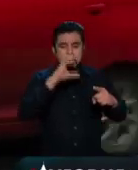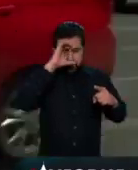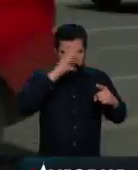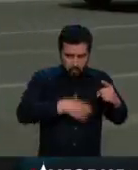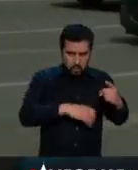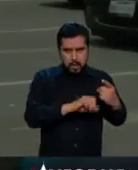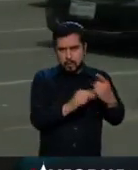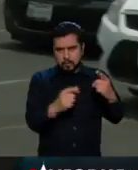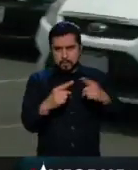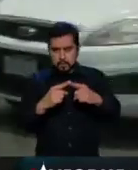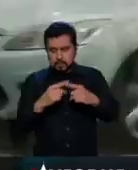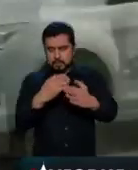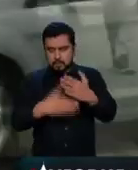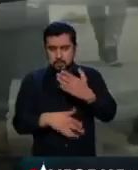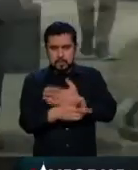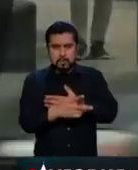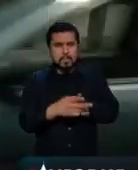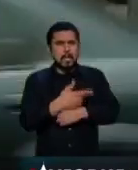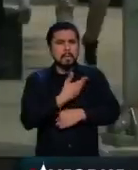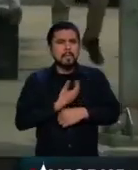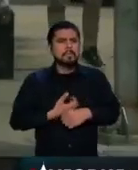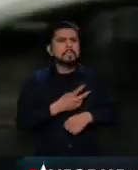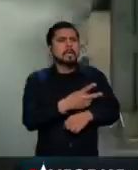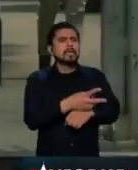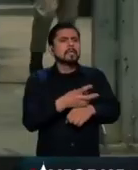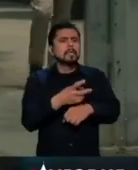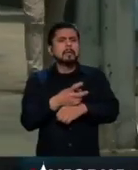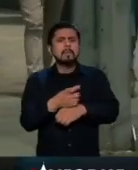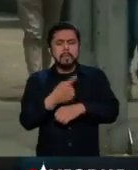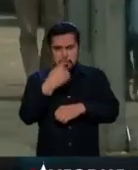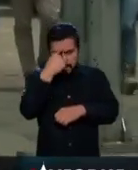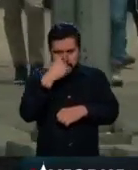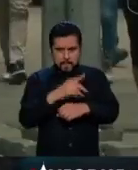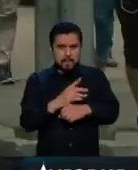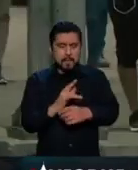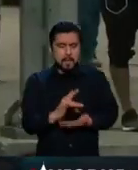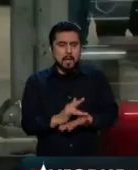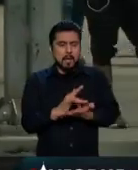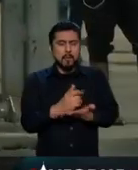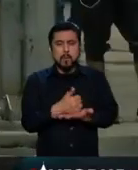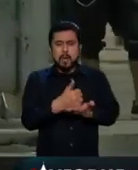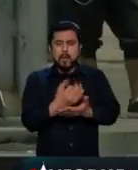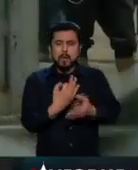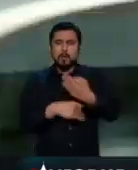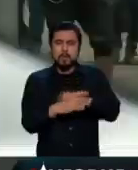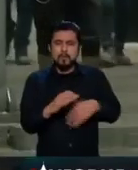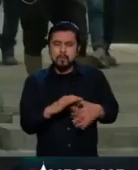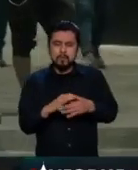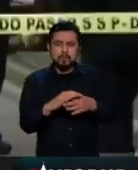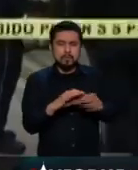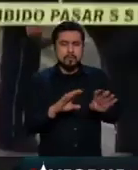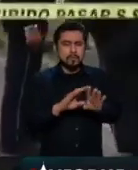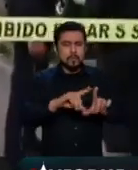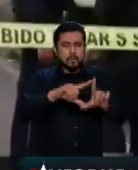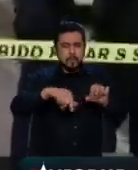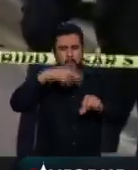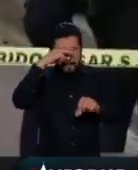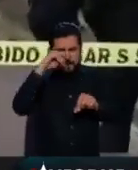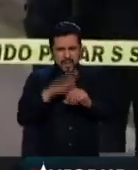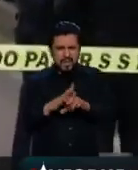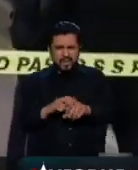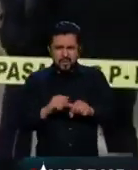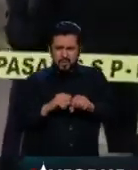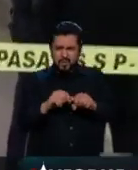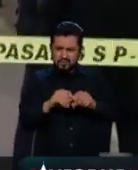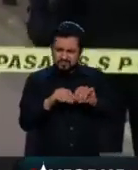a, digamos, apoyarle en esta política de reconstruir el tejido social, porque la hipótesis